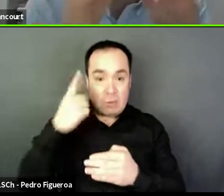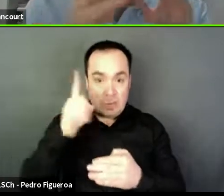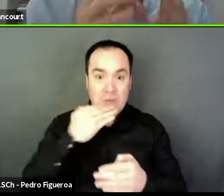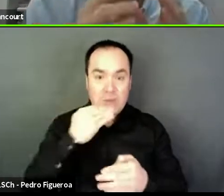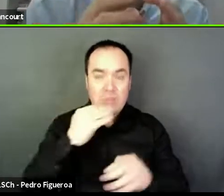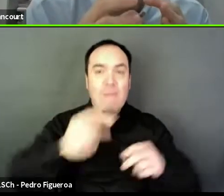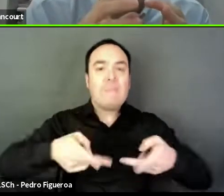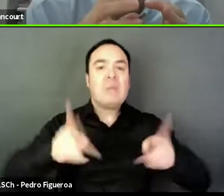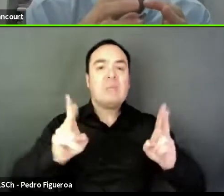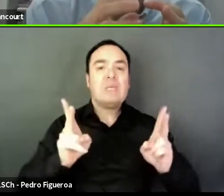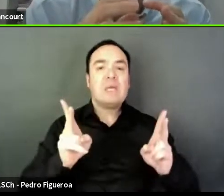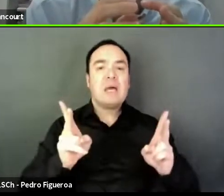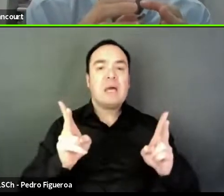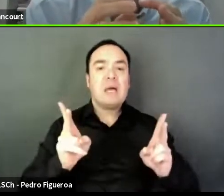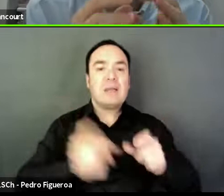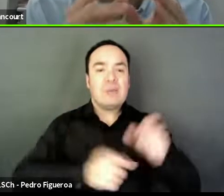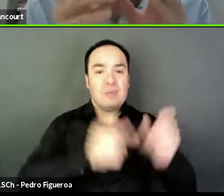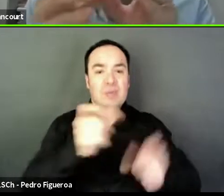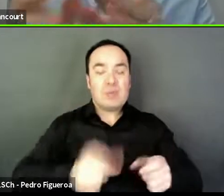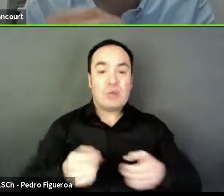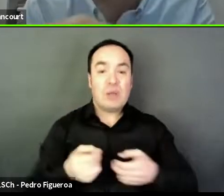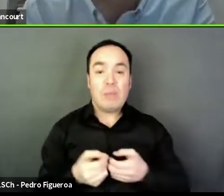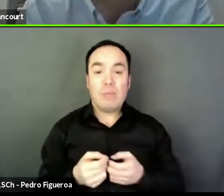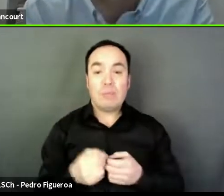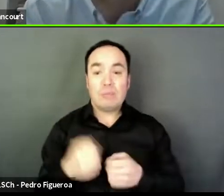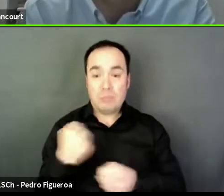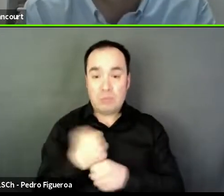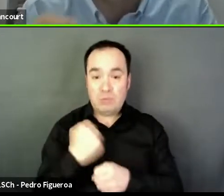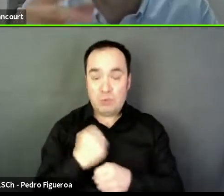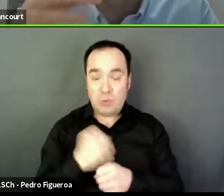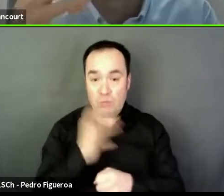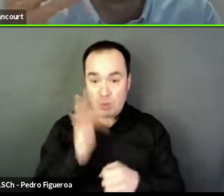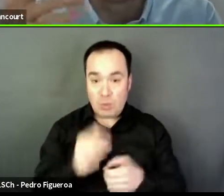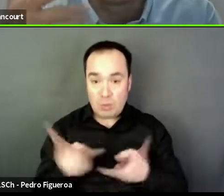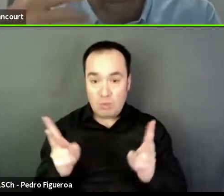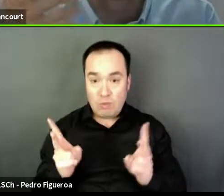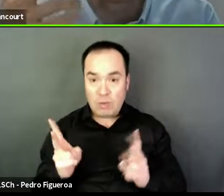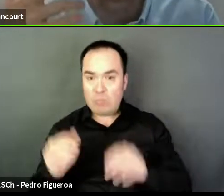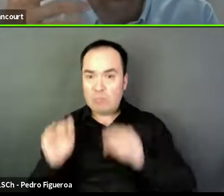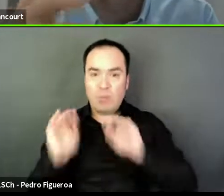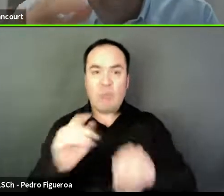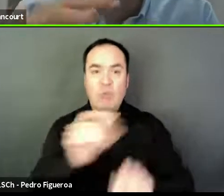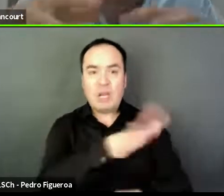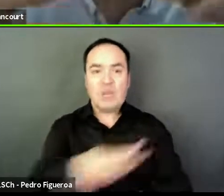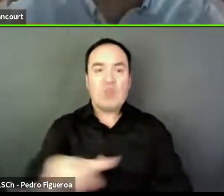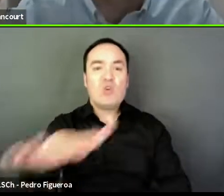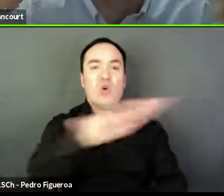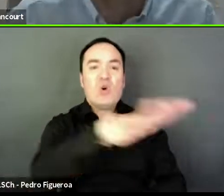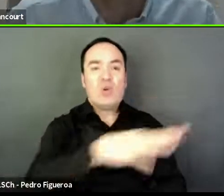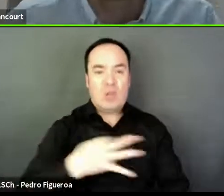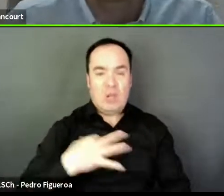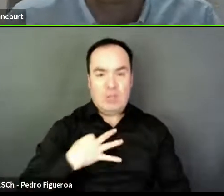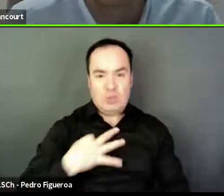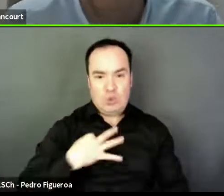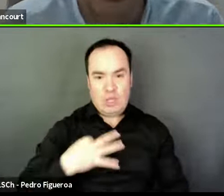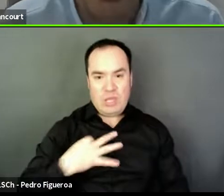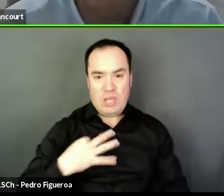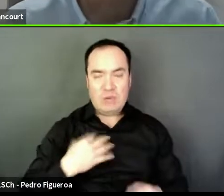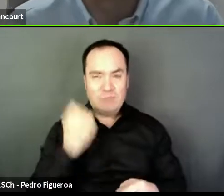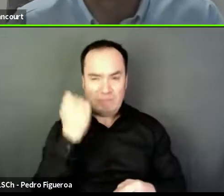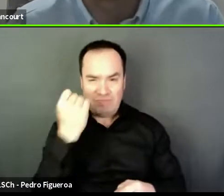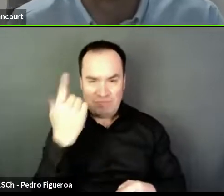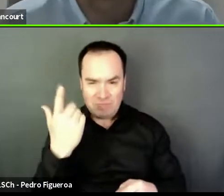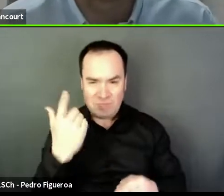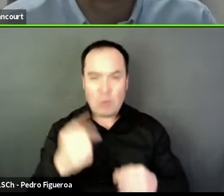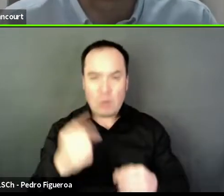a servidores públicos servir a los ciudadanos y avanzar hacia esa construcción una organización que habilita